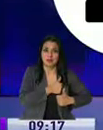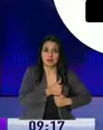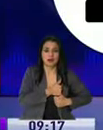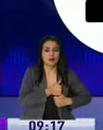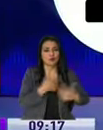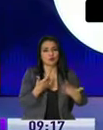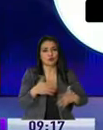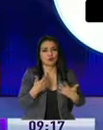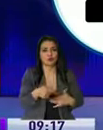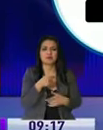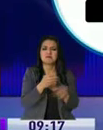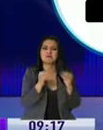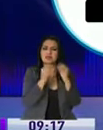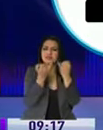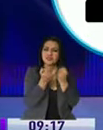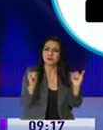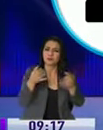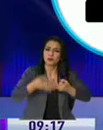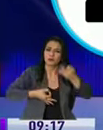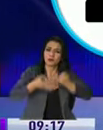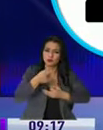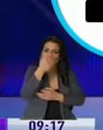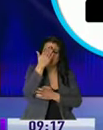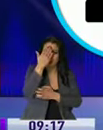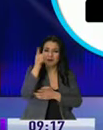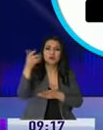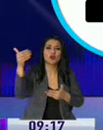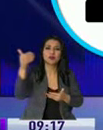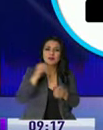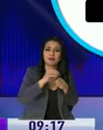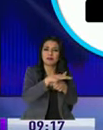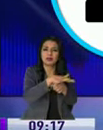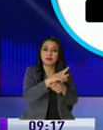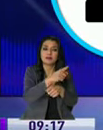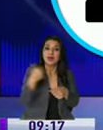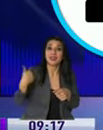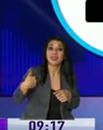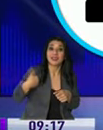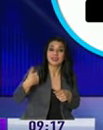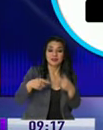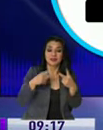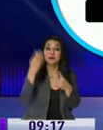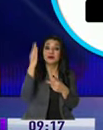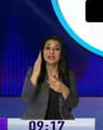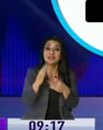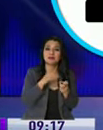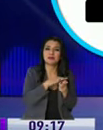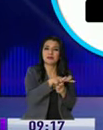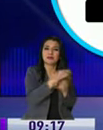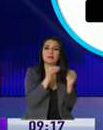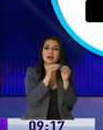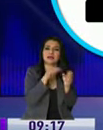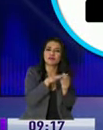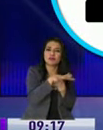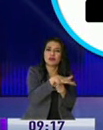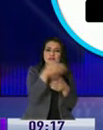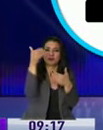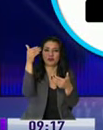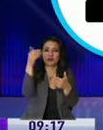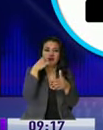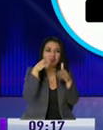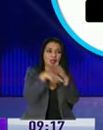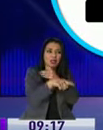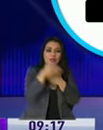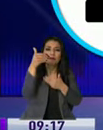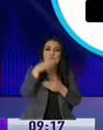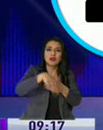hay mayor independencia judicial que política. Parece que en Argentina y en Brasil la metida de mano de